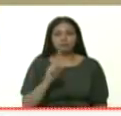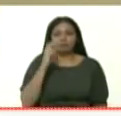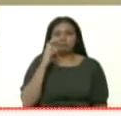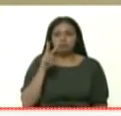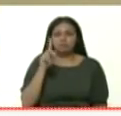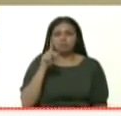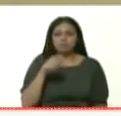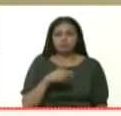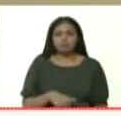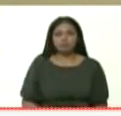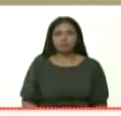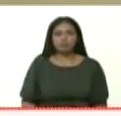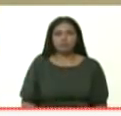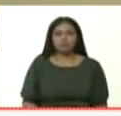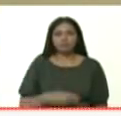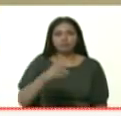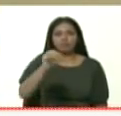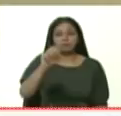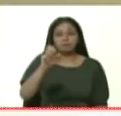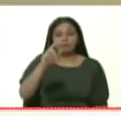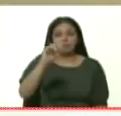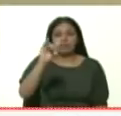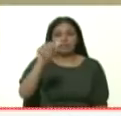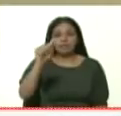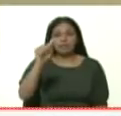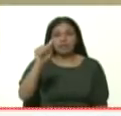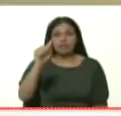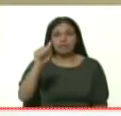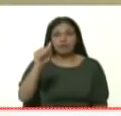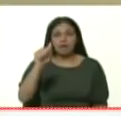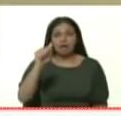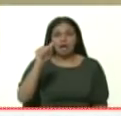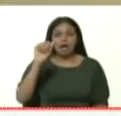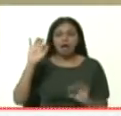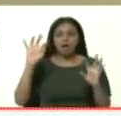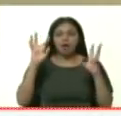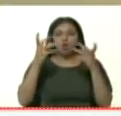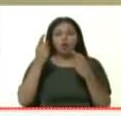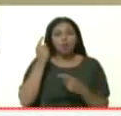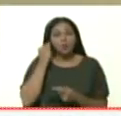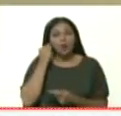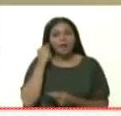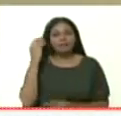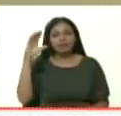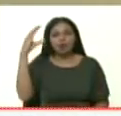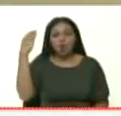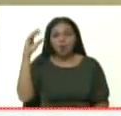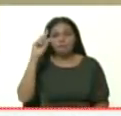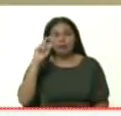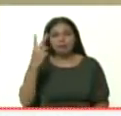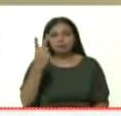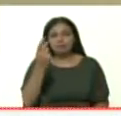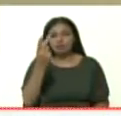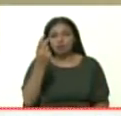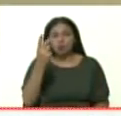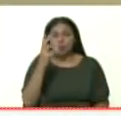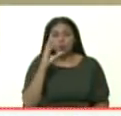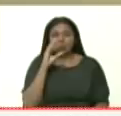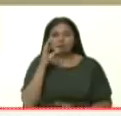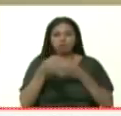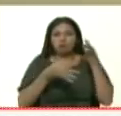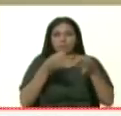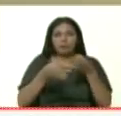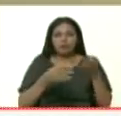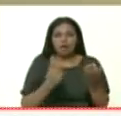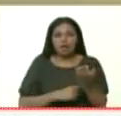escuchamos María del Socorro a Gloria Inés Ramírez, de Colombia,